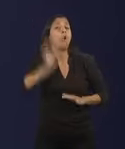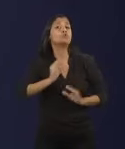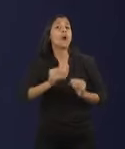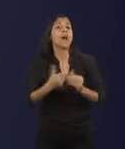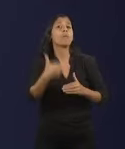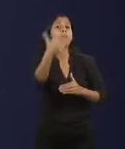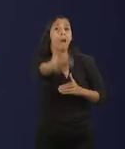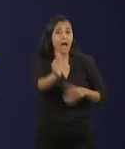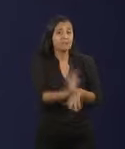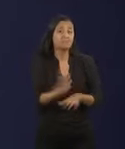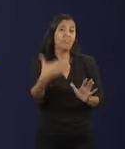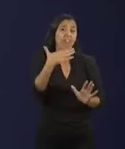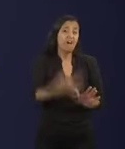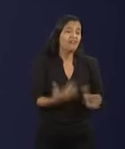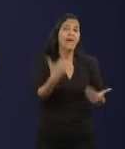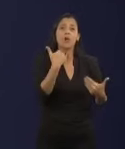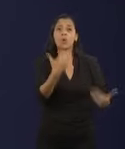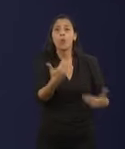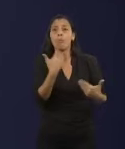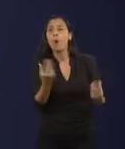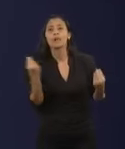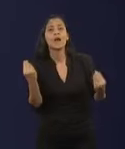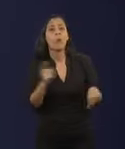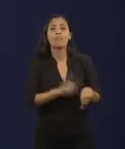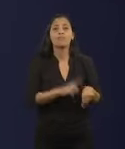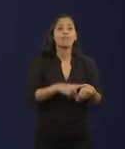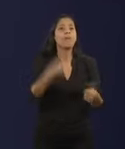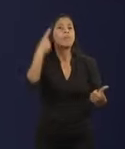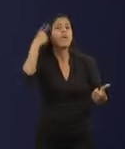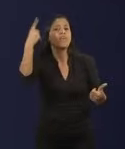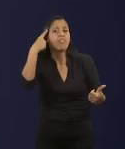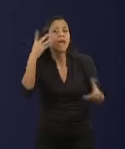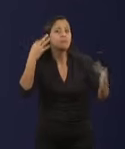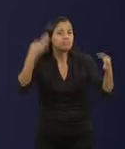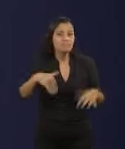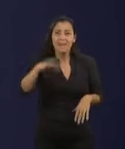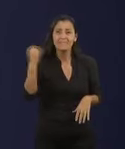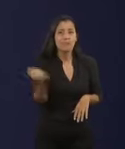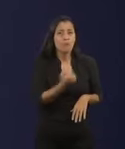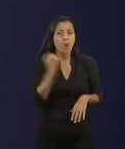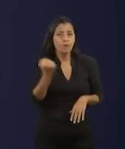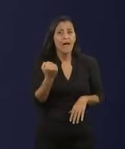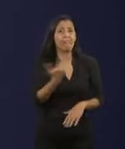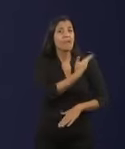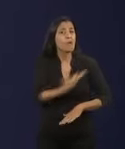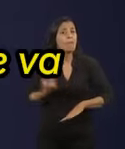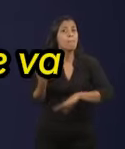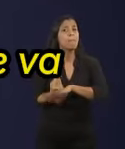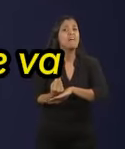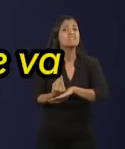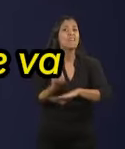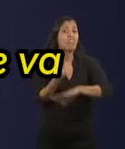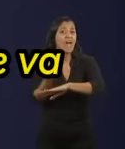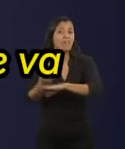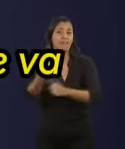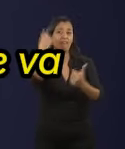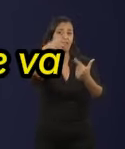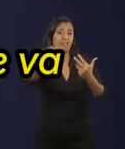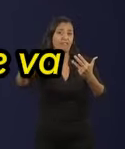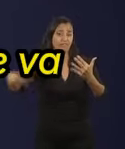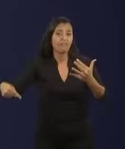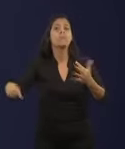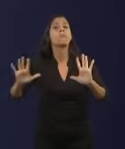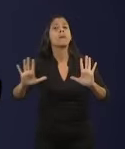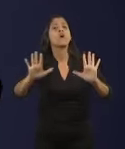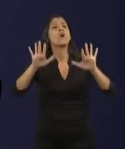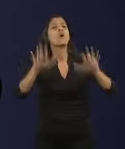años la verdad es que poco importa cuando uno habla de ideas no porque En definitiva los presidentes van pasando las gestiones van pasando y lo que